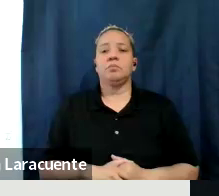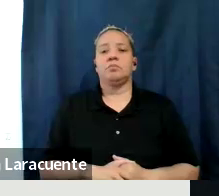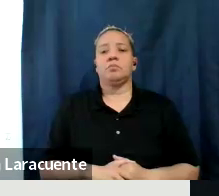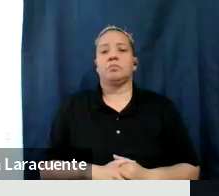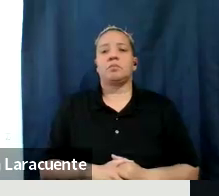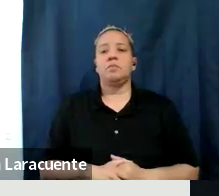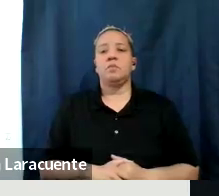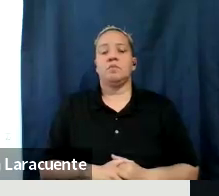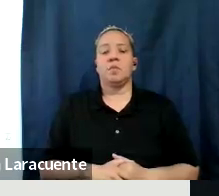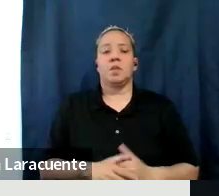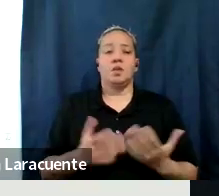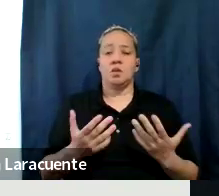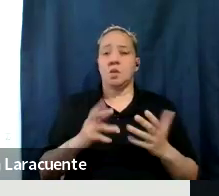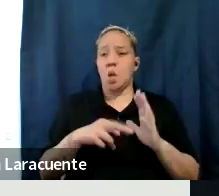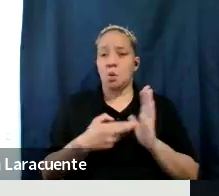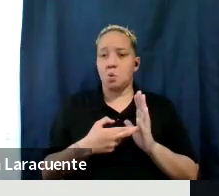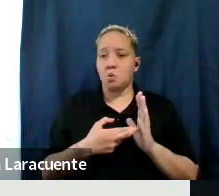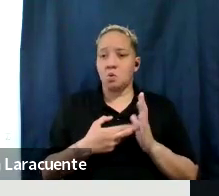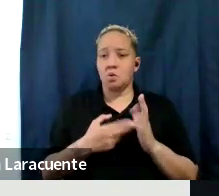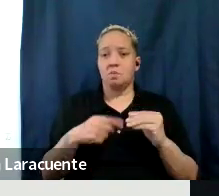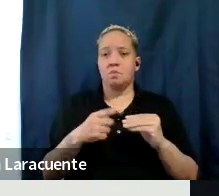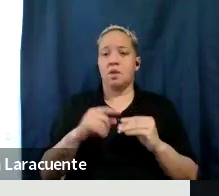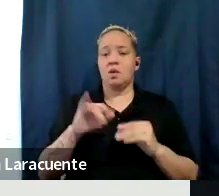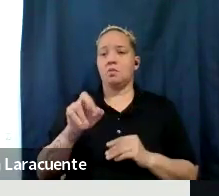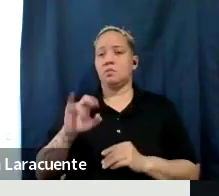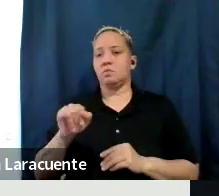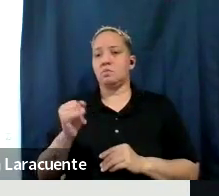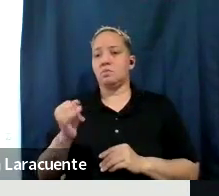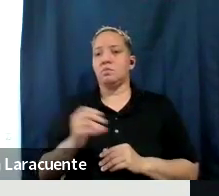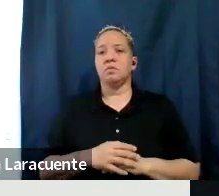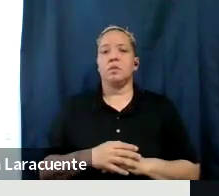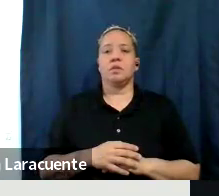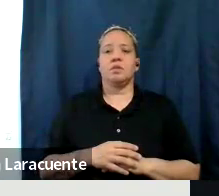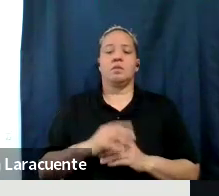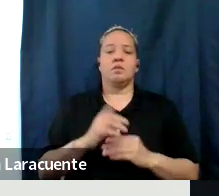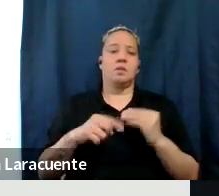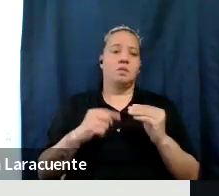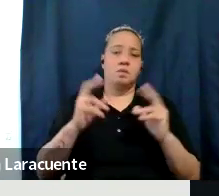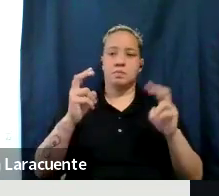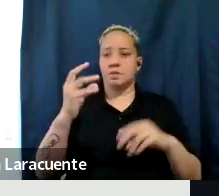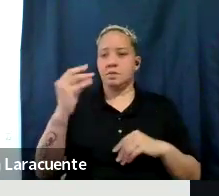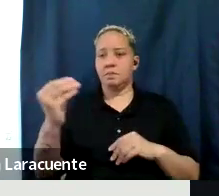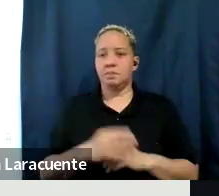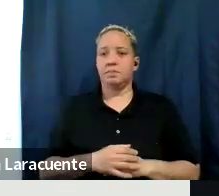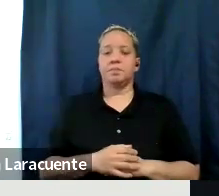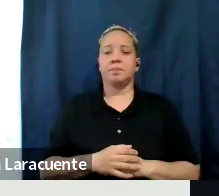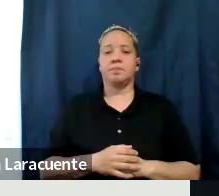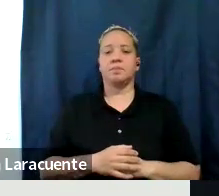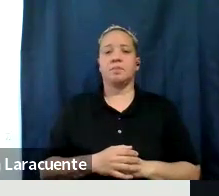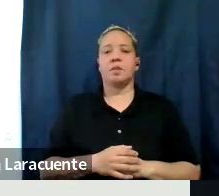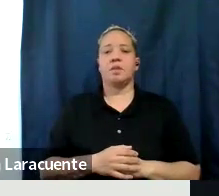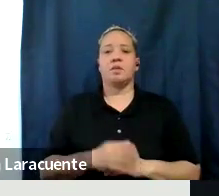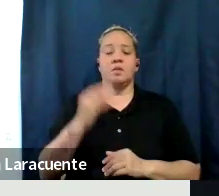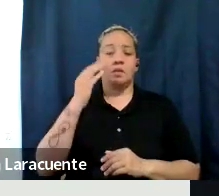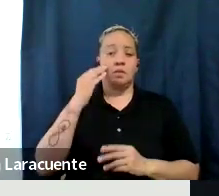ni qué papel había cumplido con respecto a Juan Ramón Jiménez, ni con respecto al exilio, ¿no? Pero de haberlo sabido,